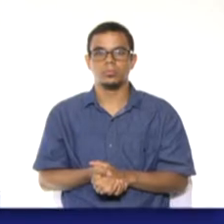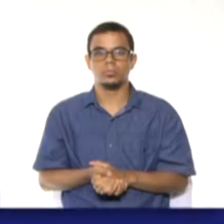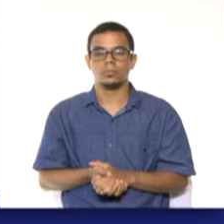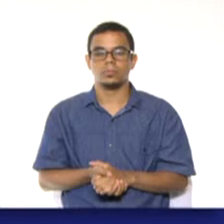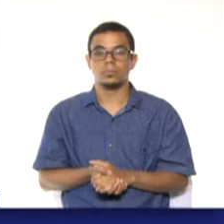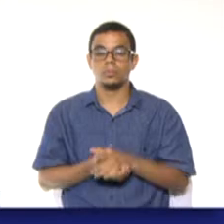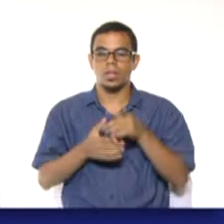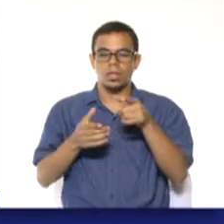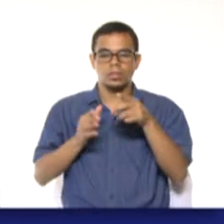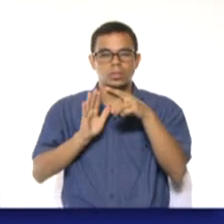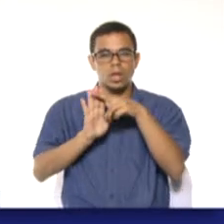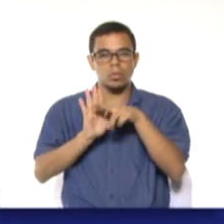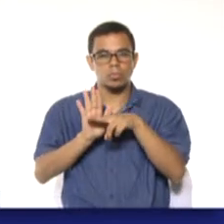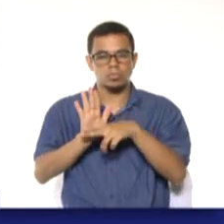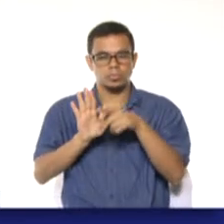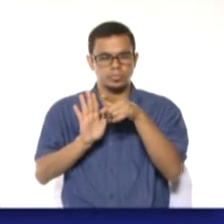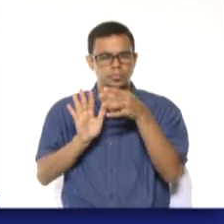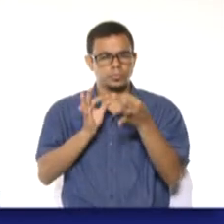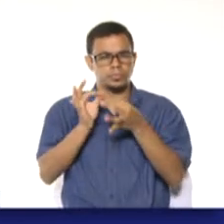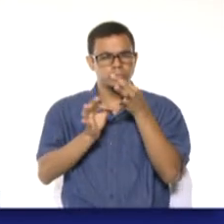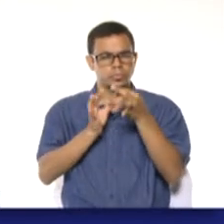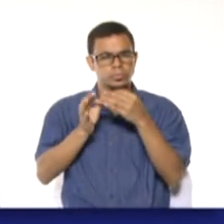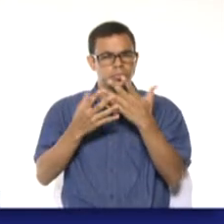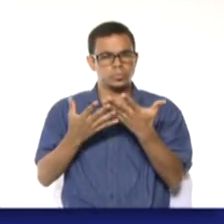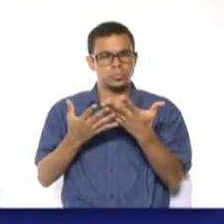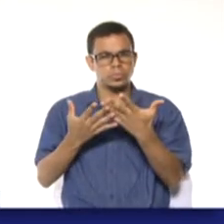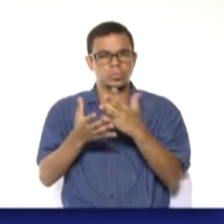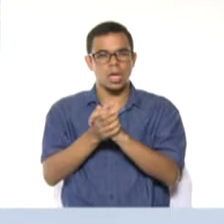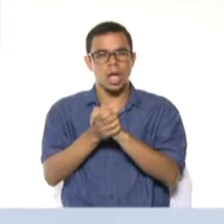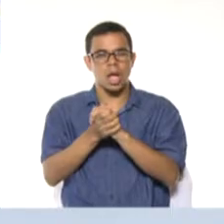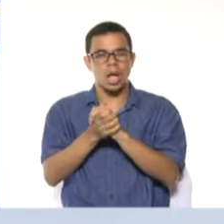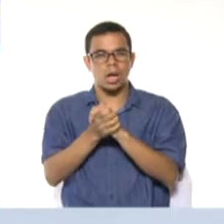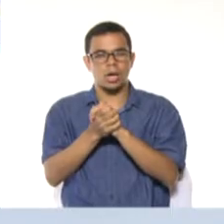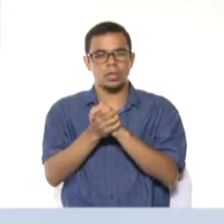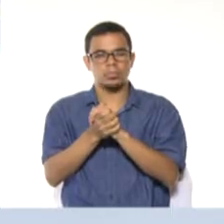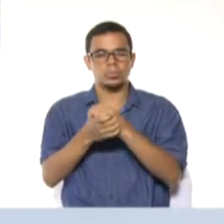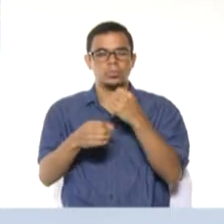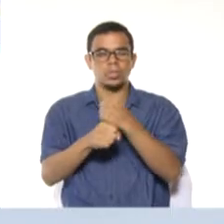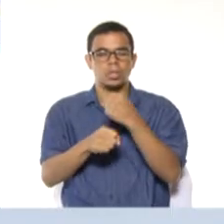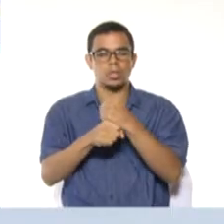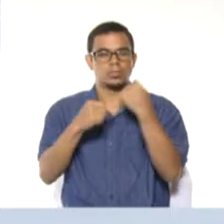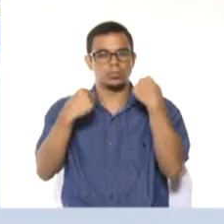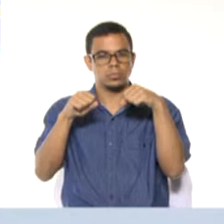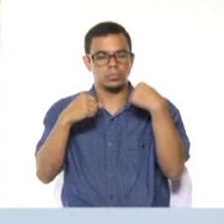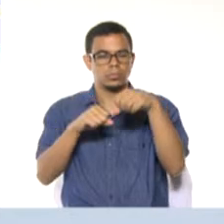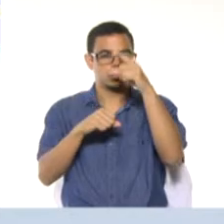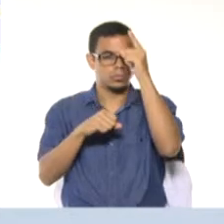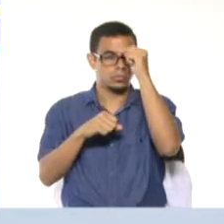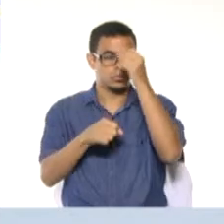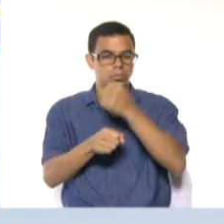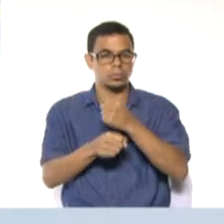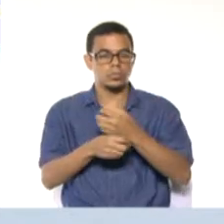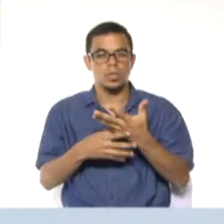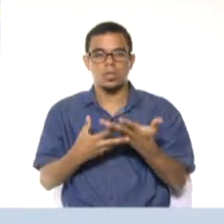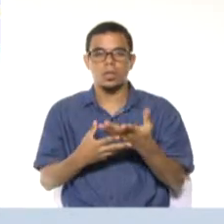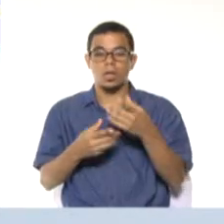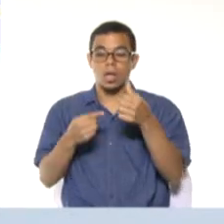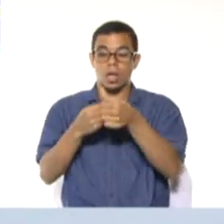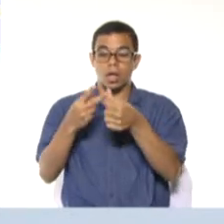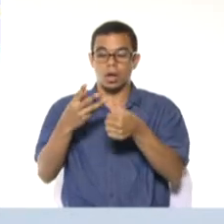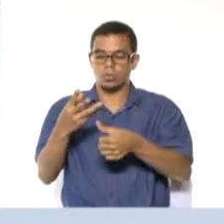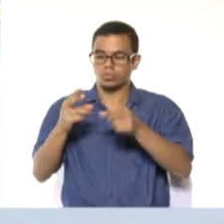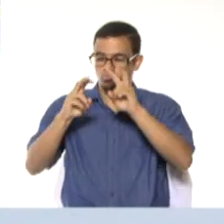Esta instrucción que vamos a dar en este momento va dirigida a nuestros compañeros de los talleres de educación laboral, a la revisión de cada una